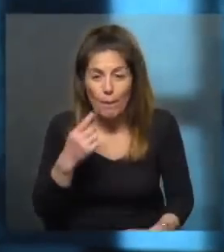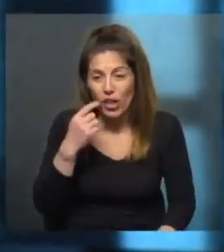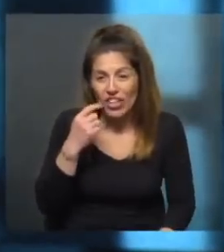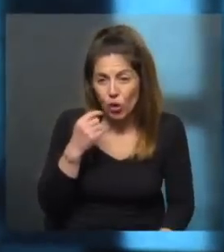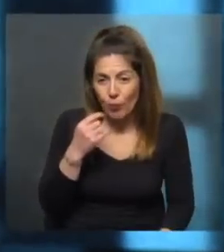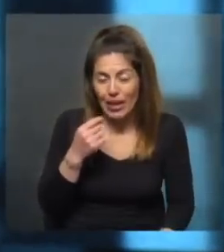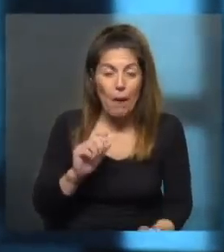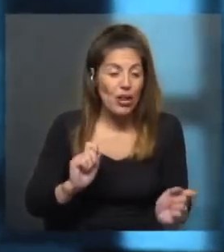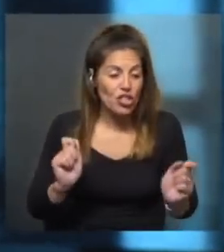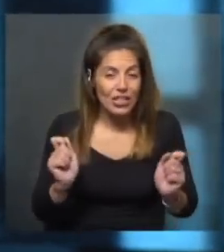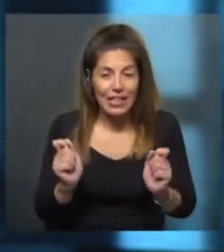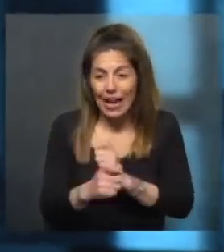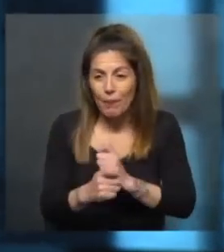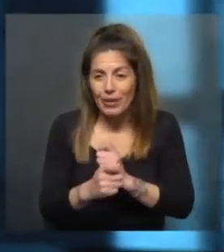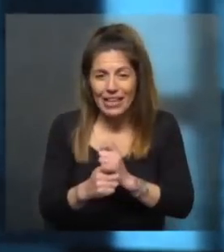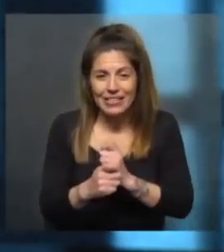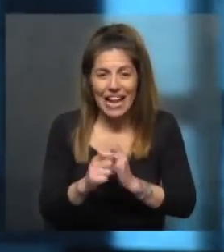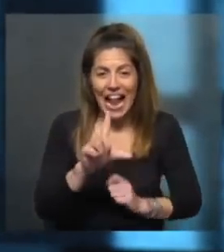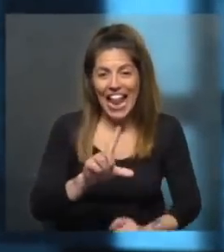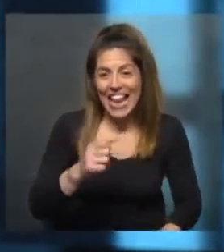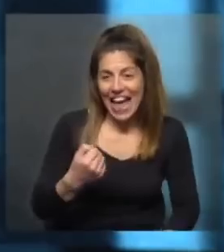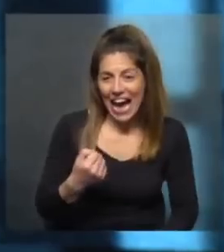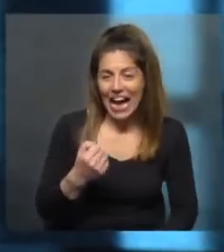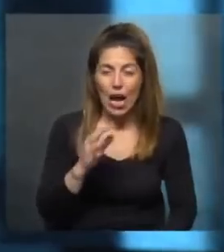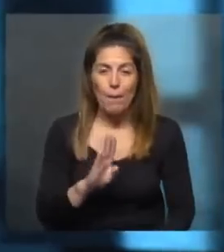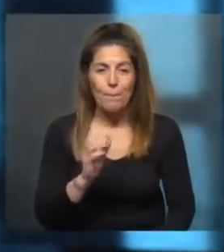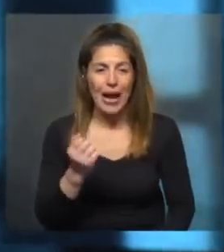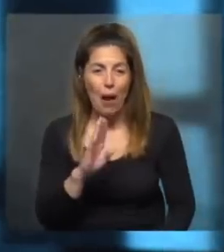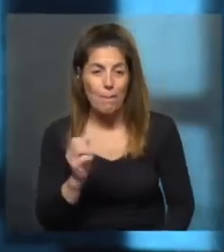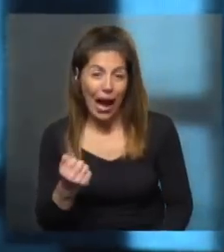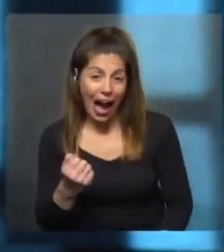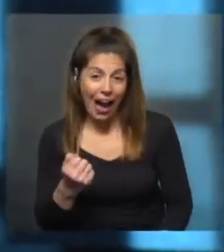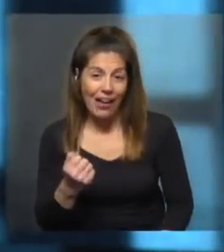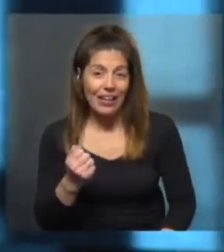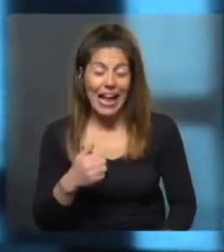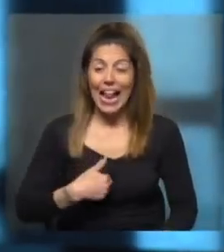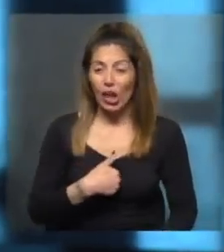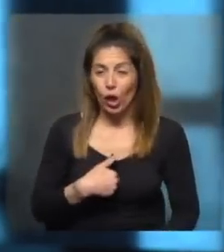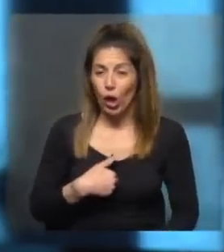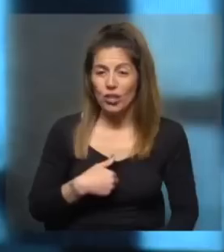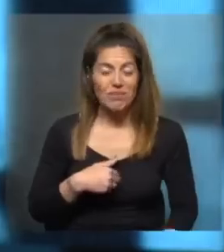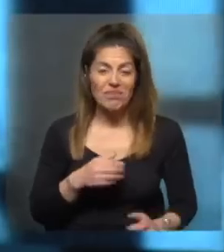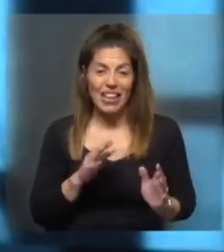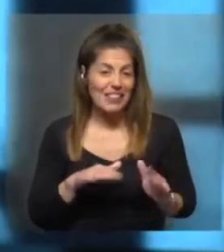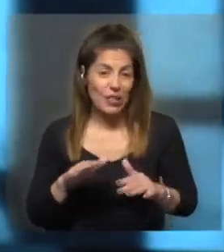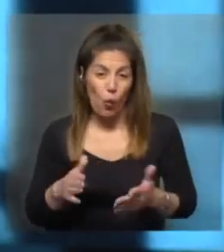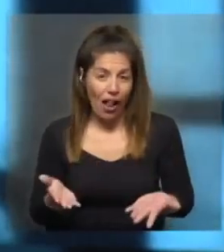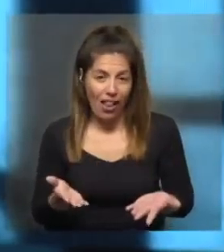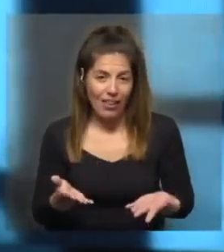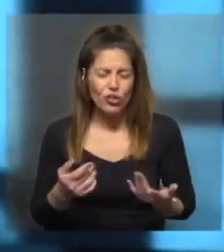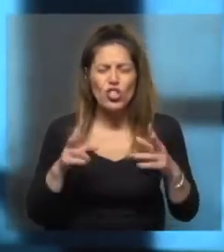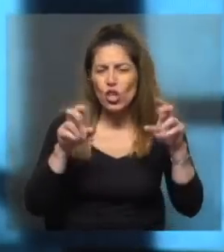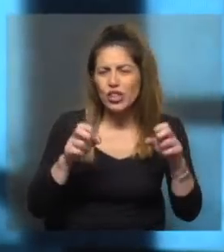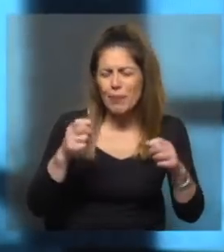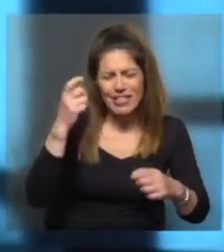realidad si le cambiaste el de poner la papá el rol vendría a ser parecido igual son temas a pensar